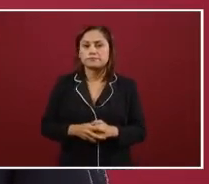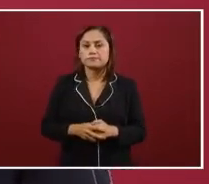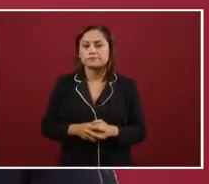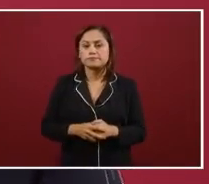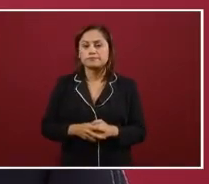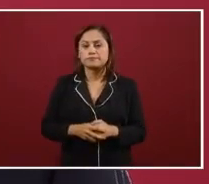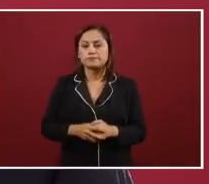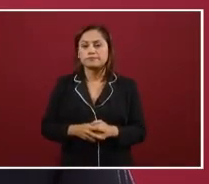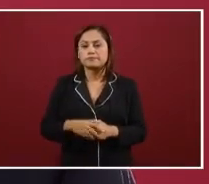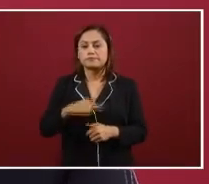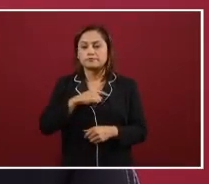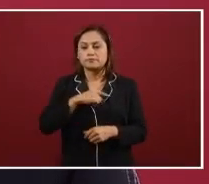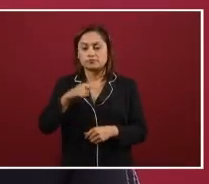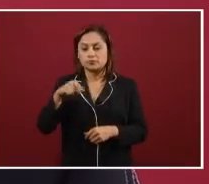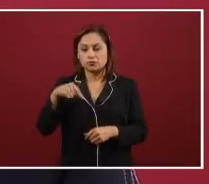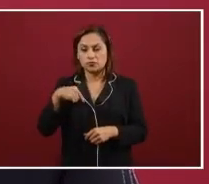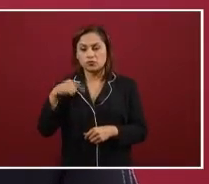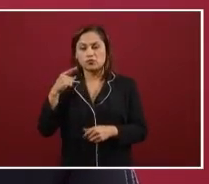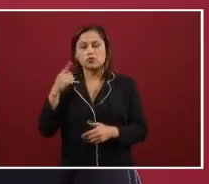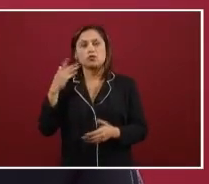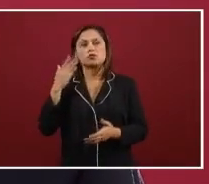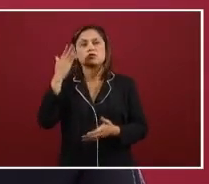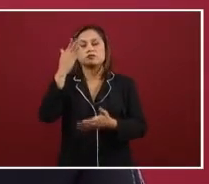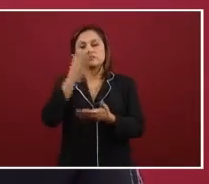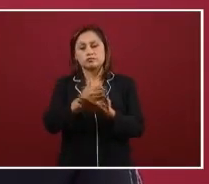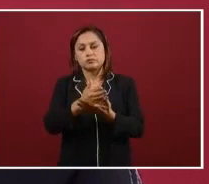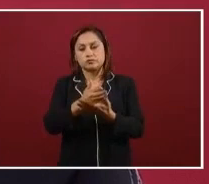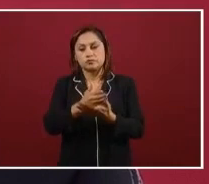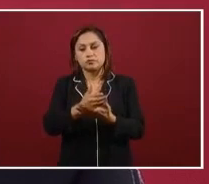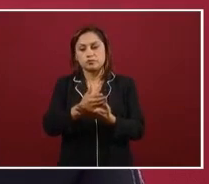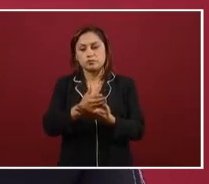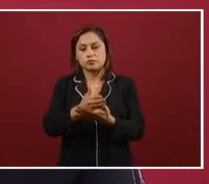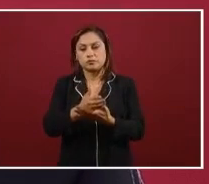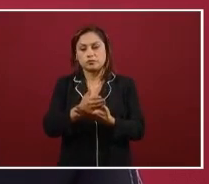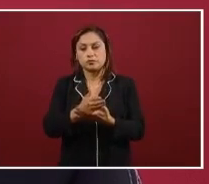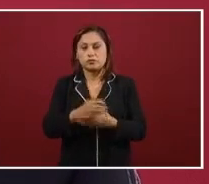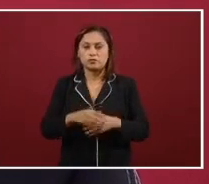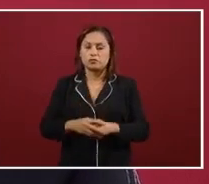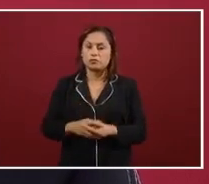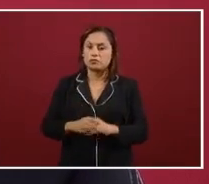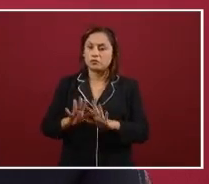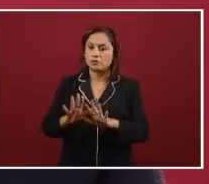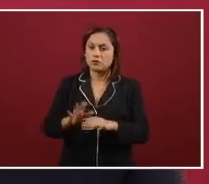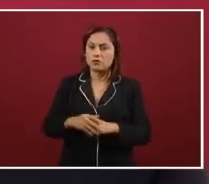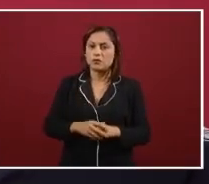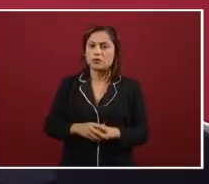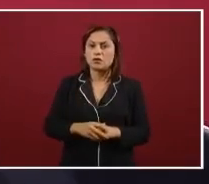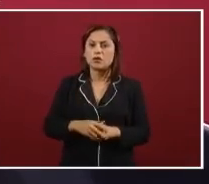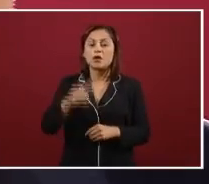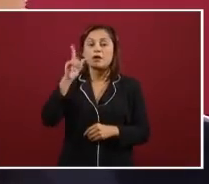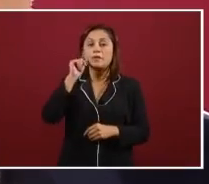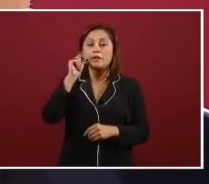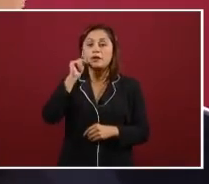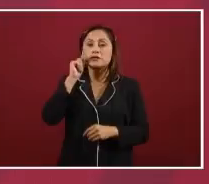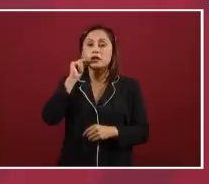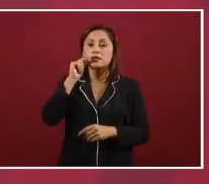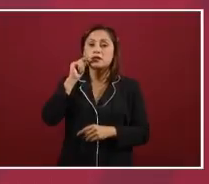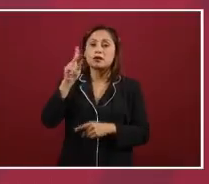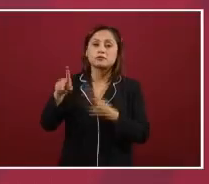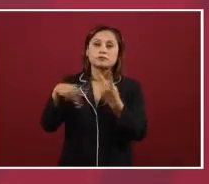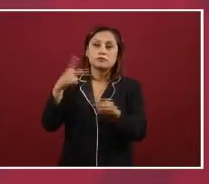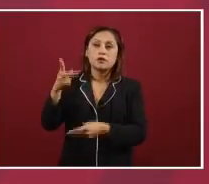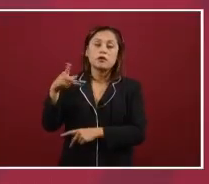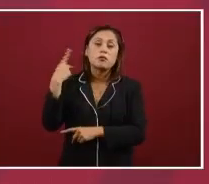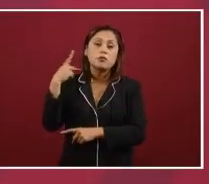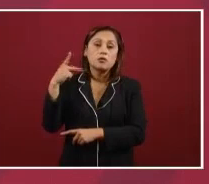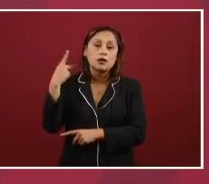a estar en… Bueno, mañana vamos a Puebla y